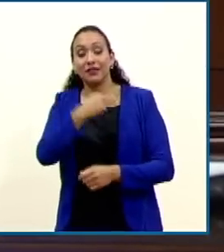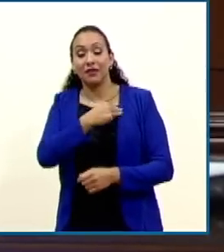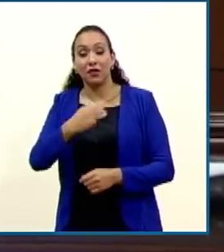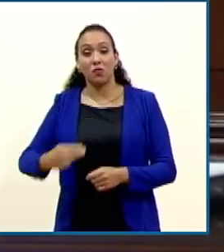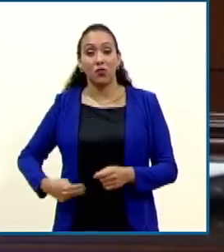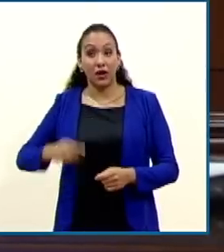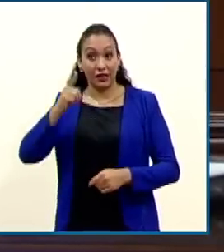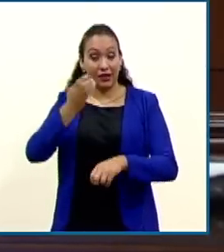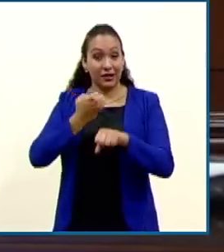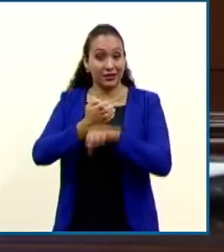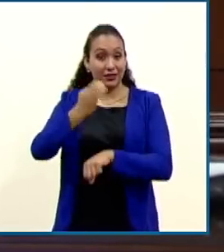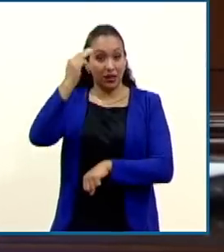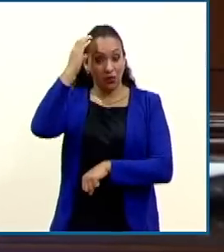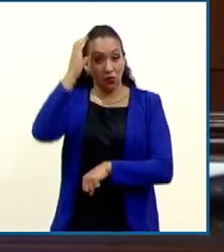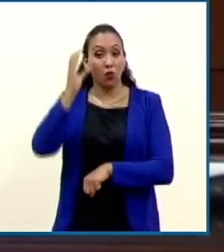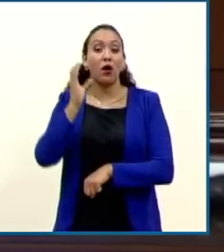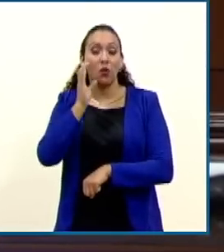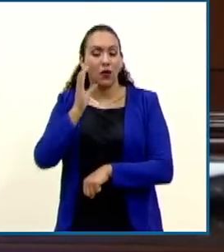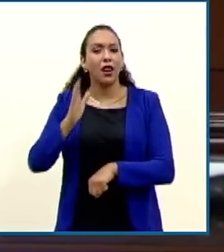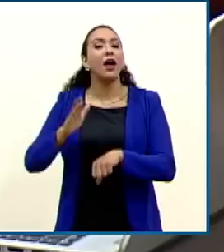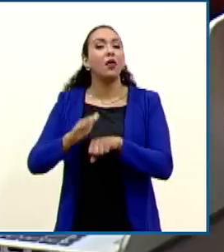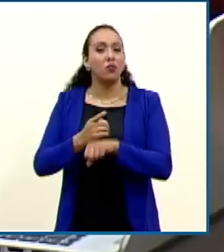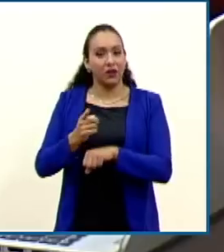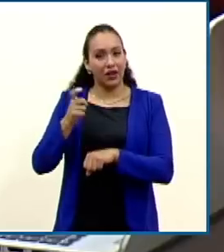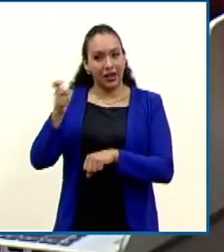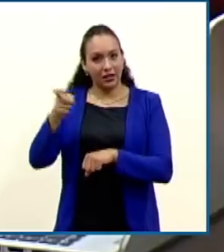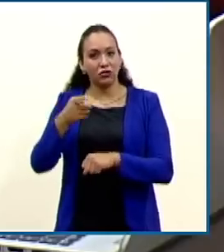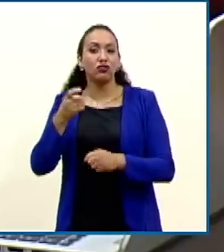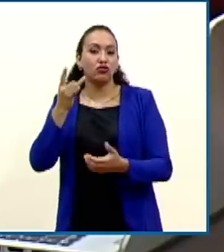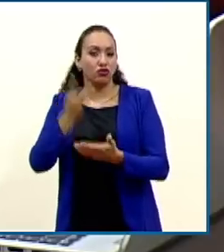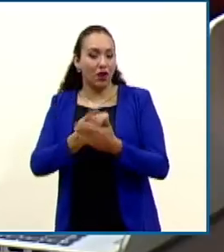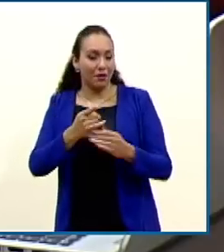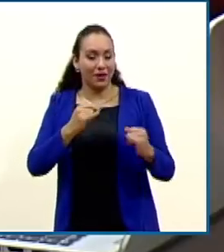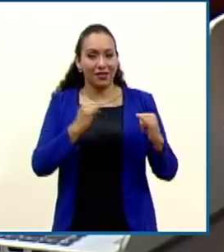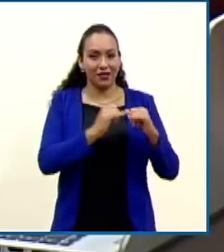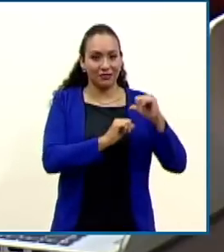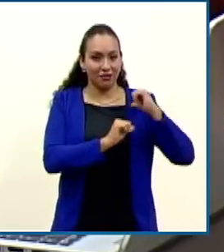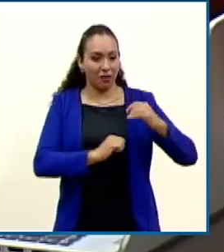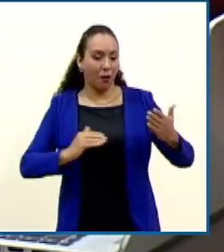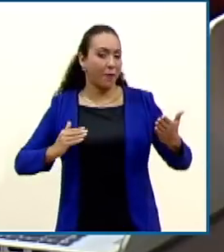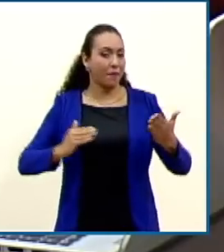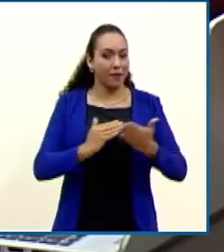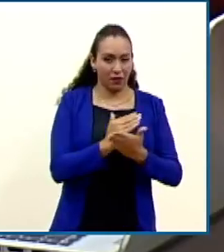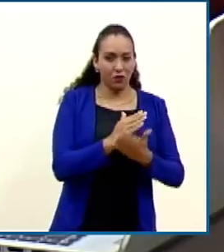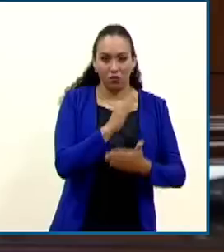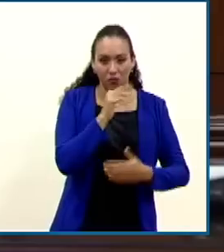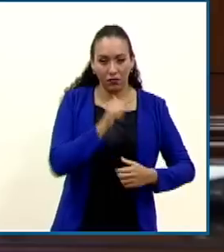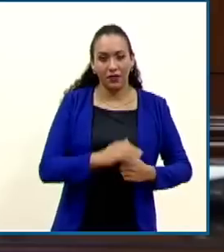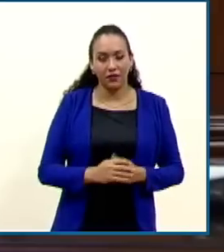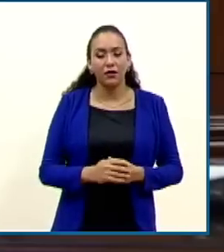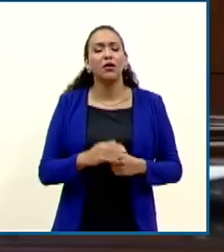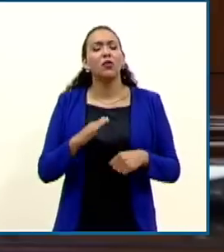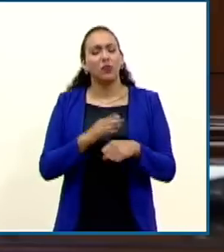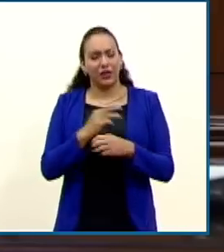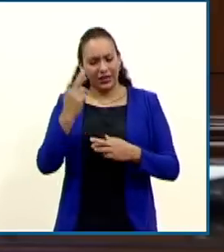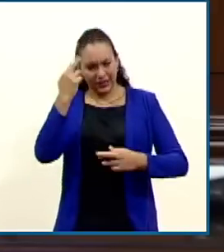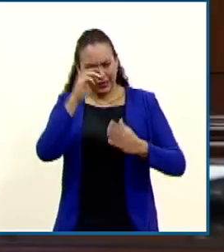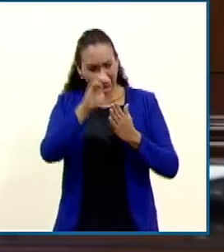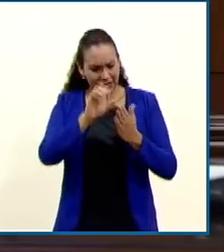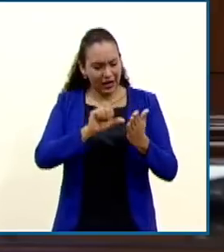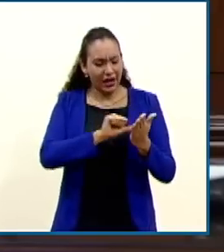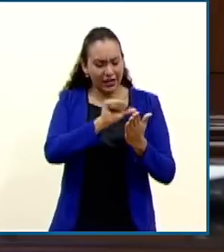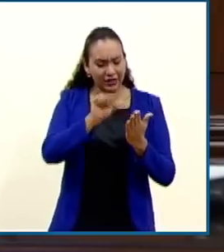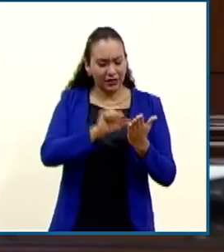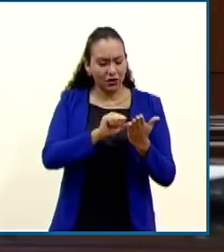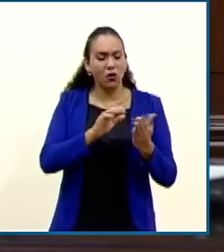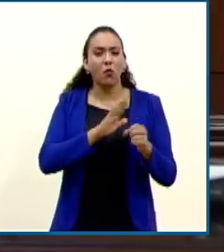municipios de Coahuila por invadir competencias exclusivas de la Federación. Al resolver el mismo número de controversias constitucionales, el Pleno